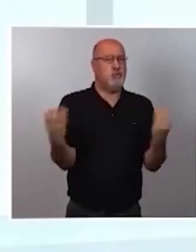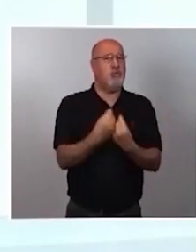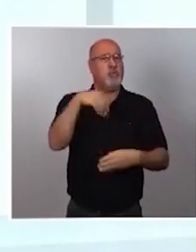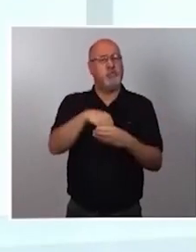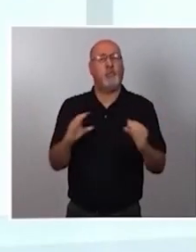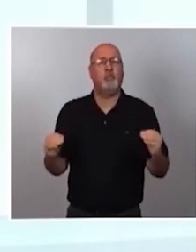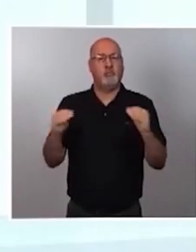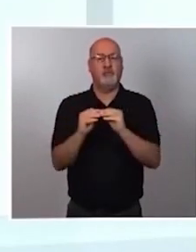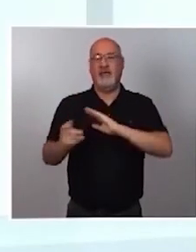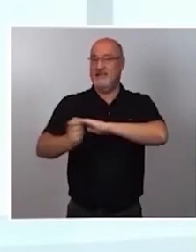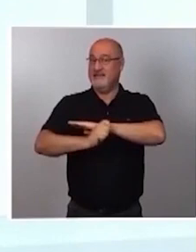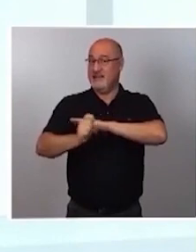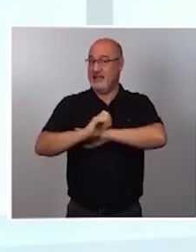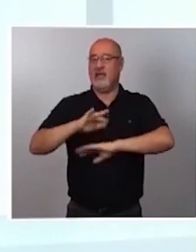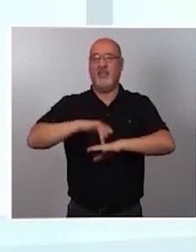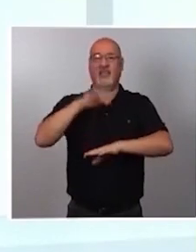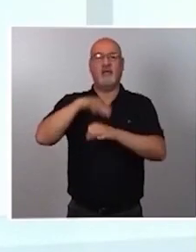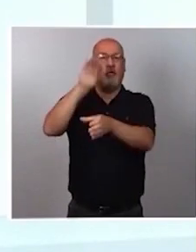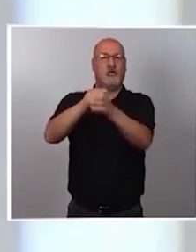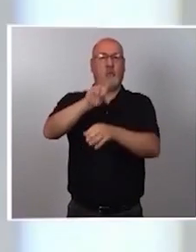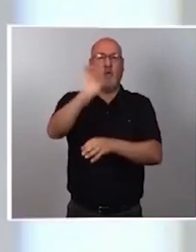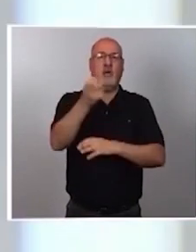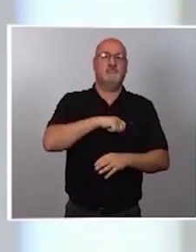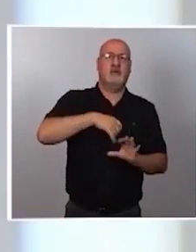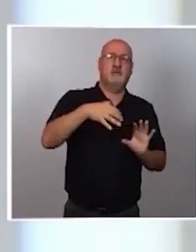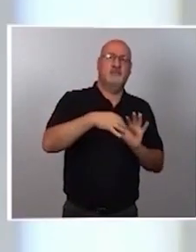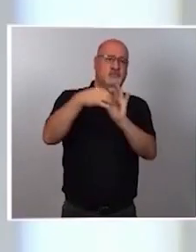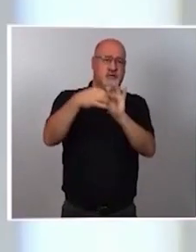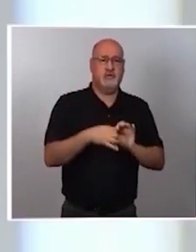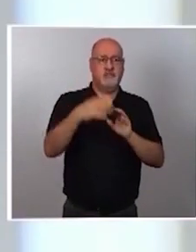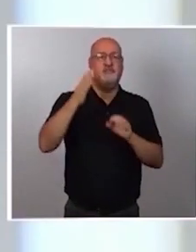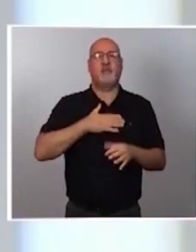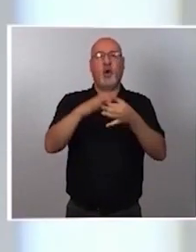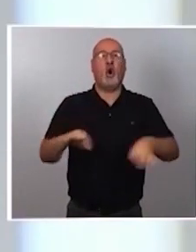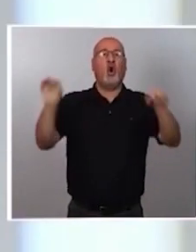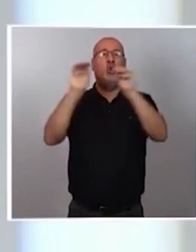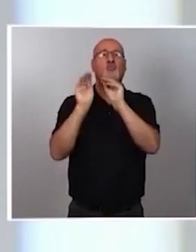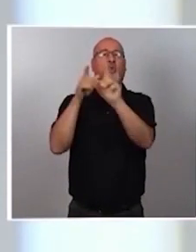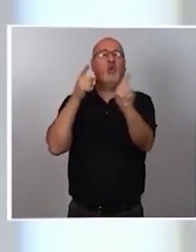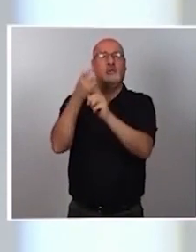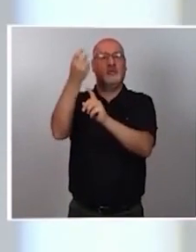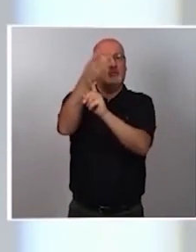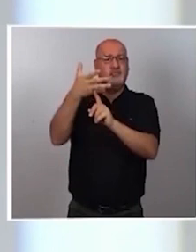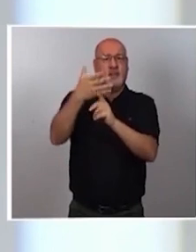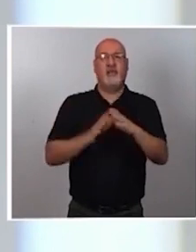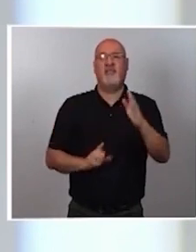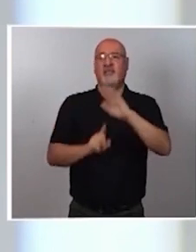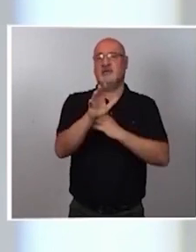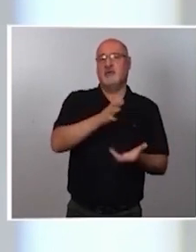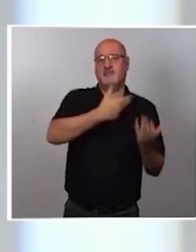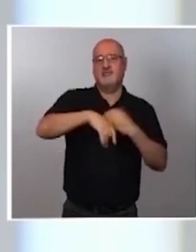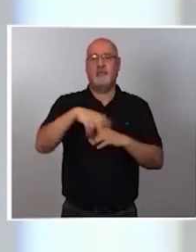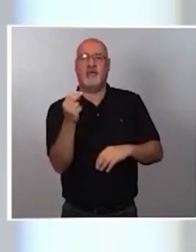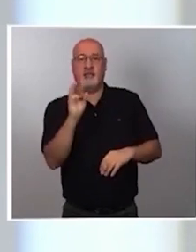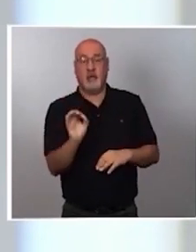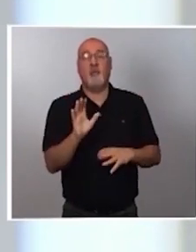simplemente un discurso político, es que esto es lo que también se enseña a nuestros hijos en muchos centros educativos de nuestro país, ¿no? Y